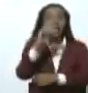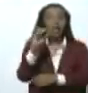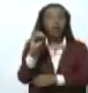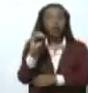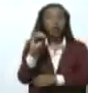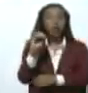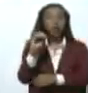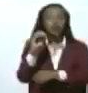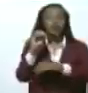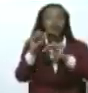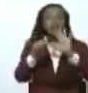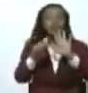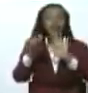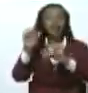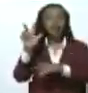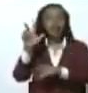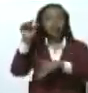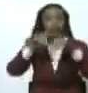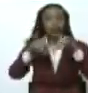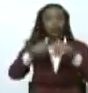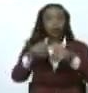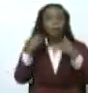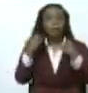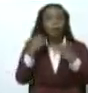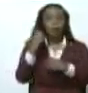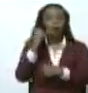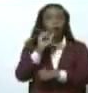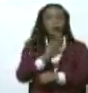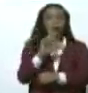93.563 votos para un